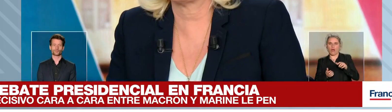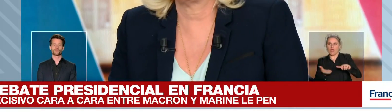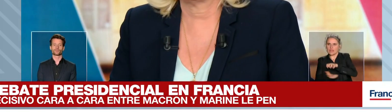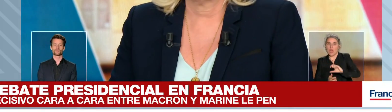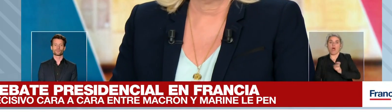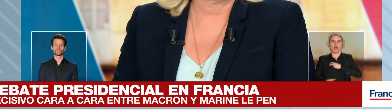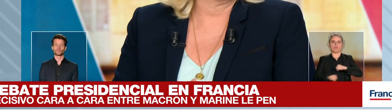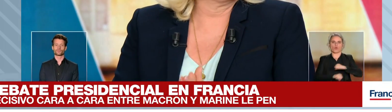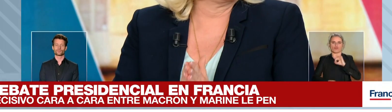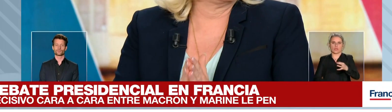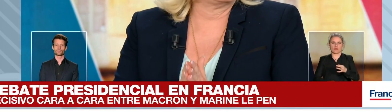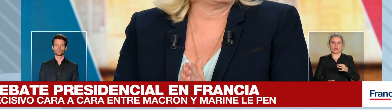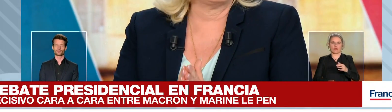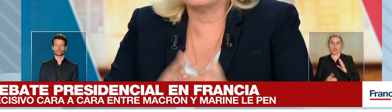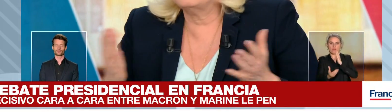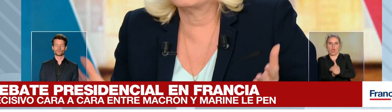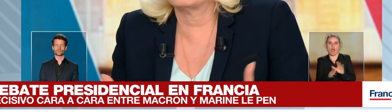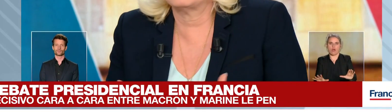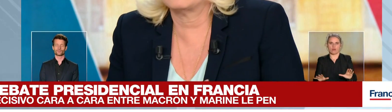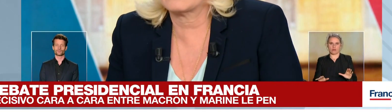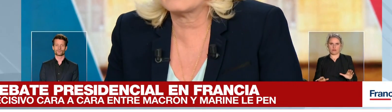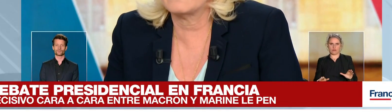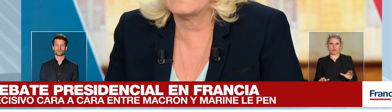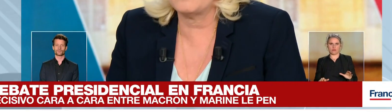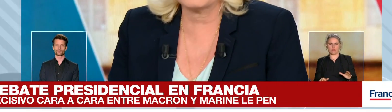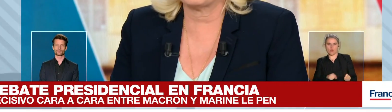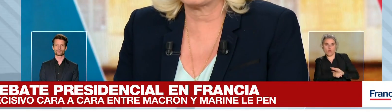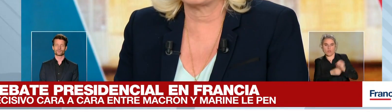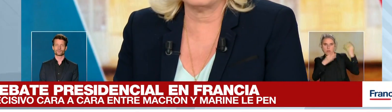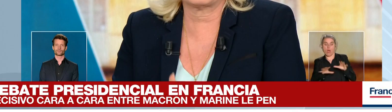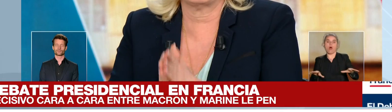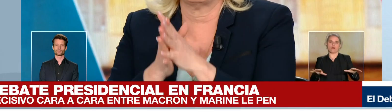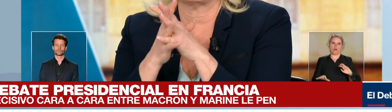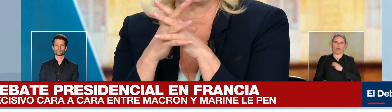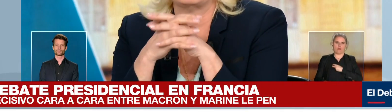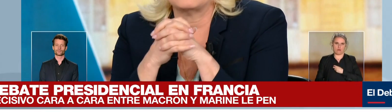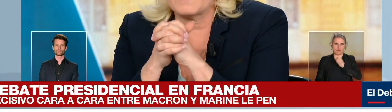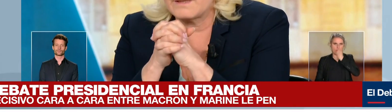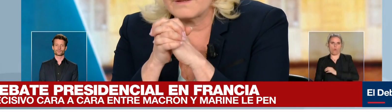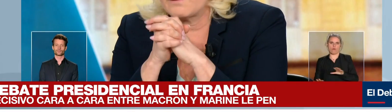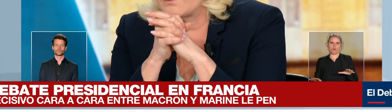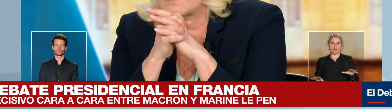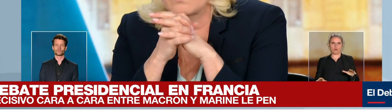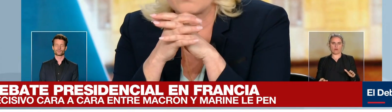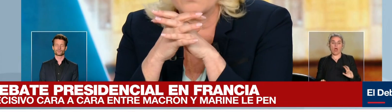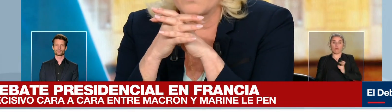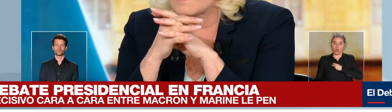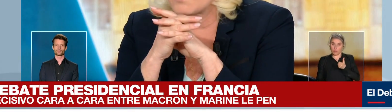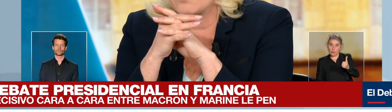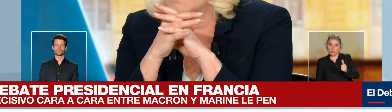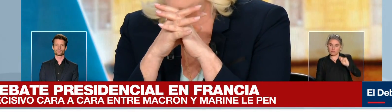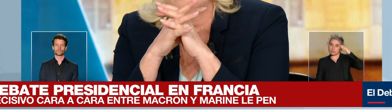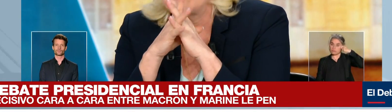crisis. Solamente las crisis lo movilizan a usted. Se requirió la crisis sanitaria para darse cuenta de que